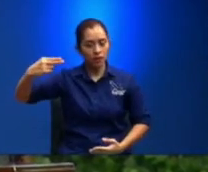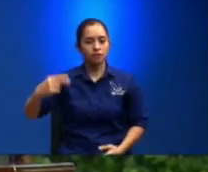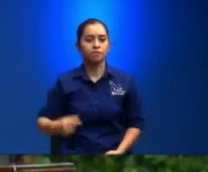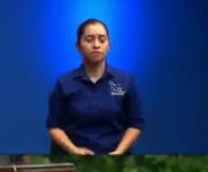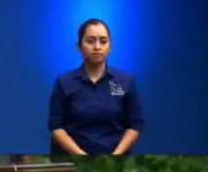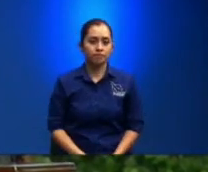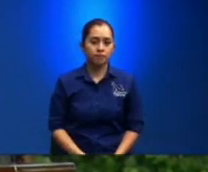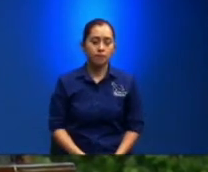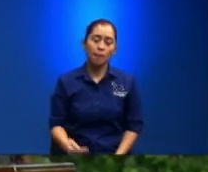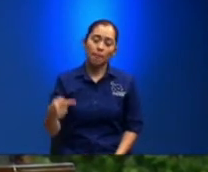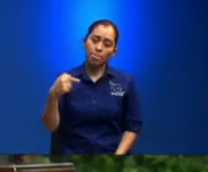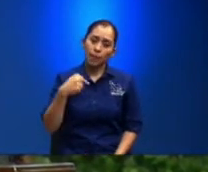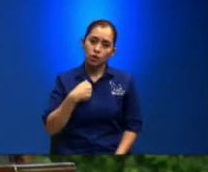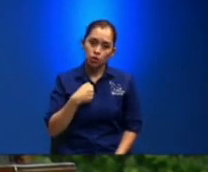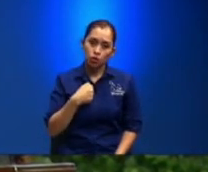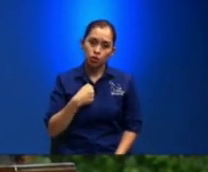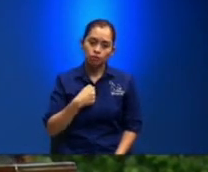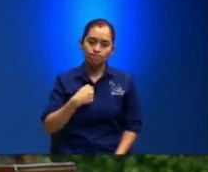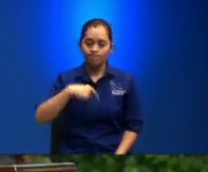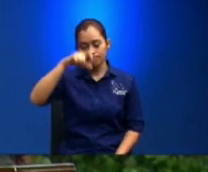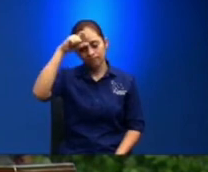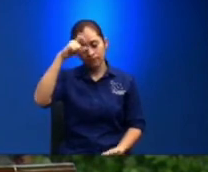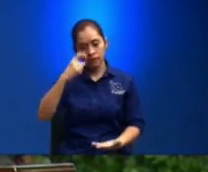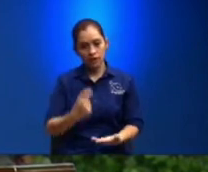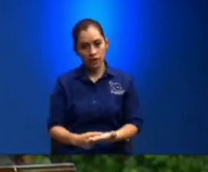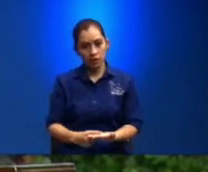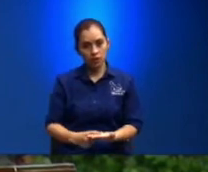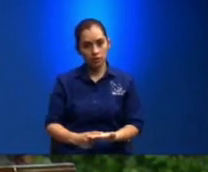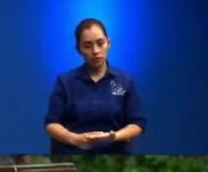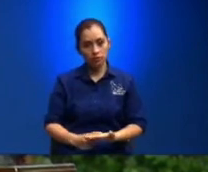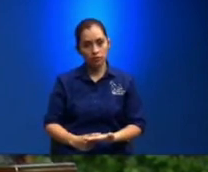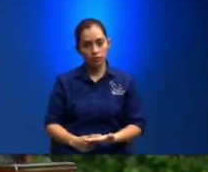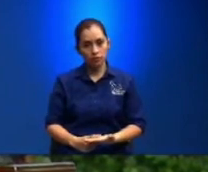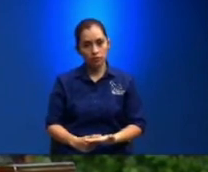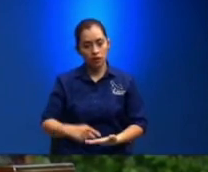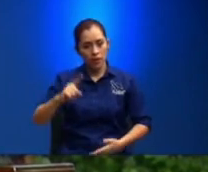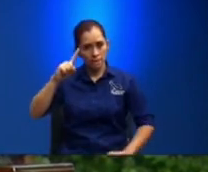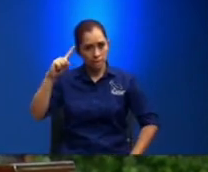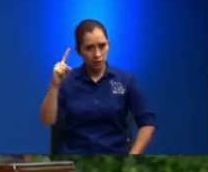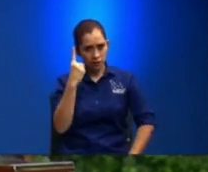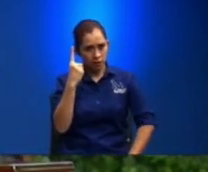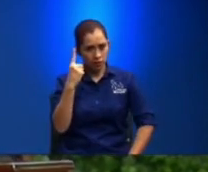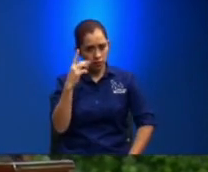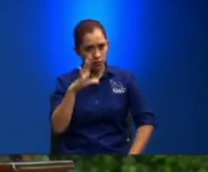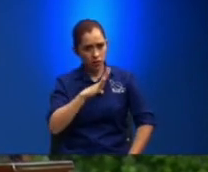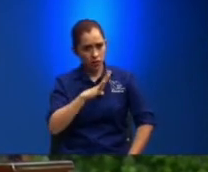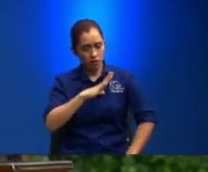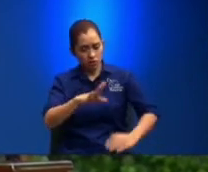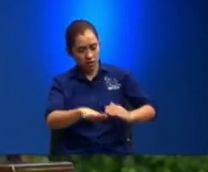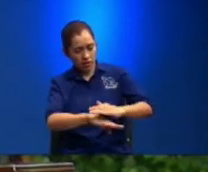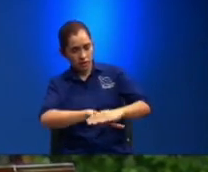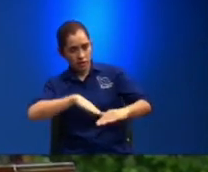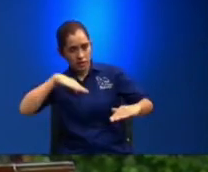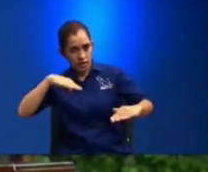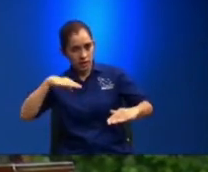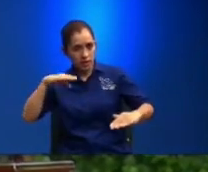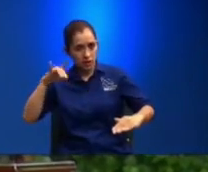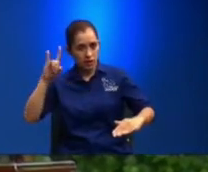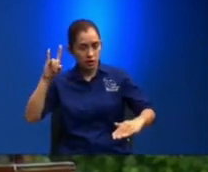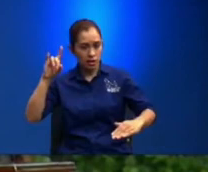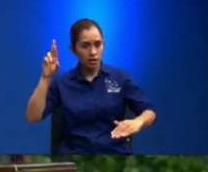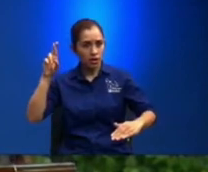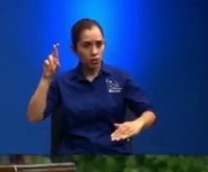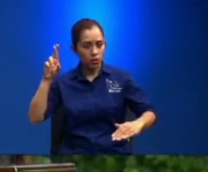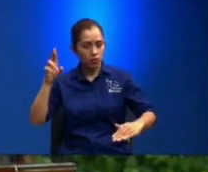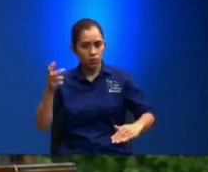yo hermanos que el primer punto de donde nos tienen que sacar es de ur de los caldeos y de mesopotamia y después